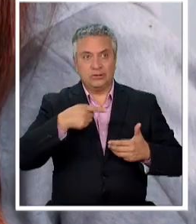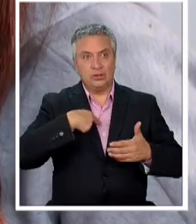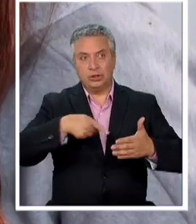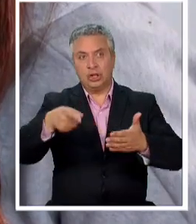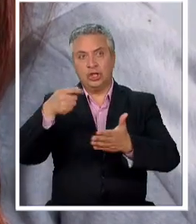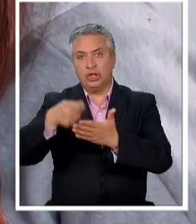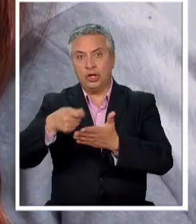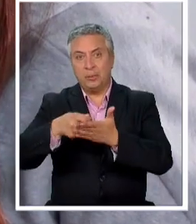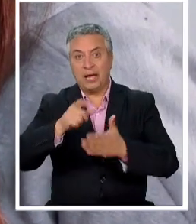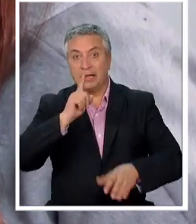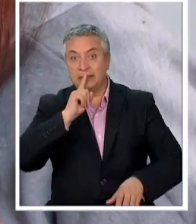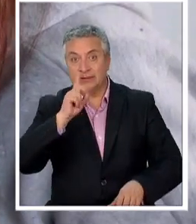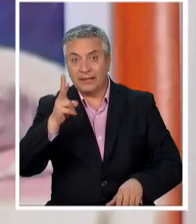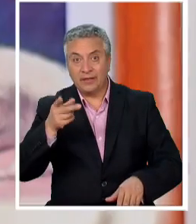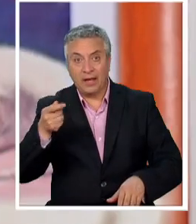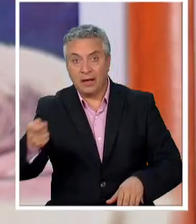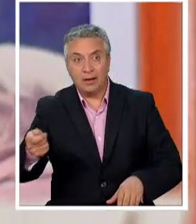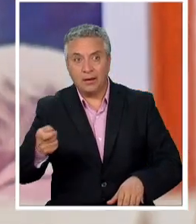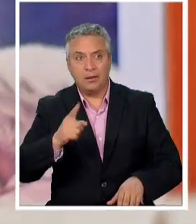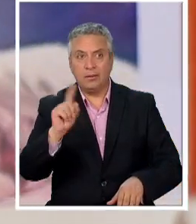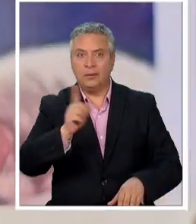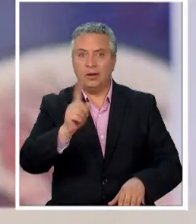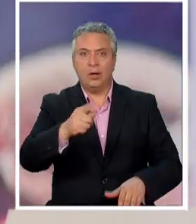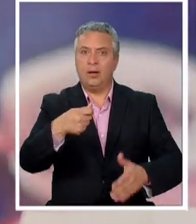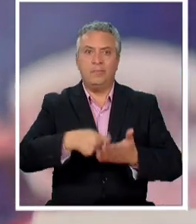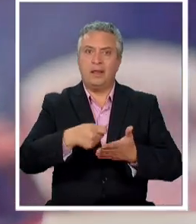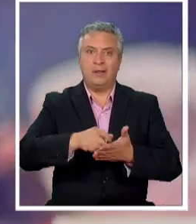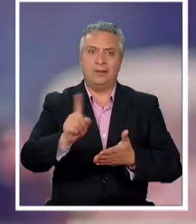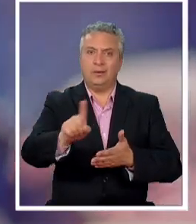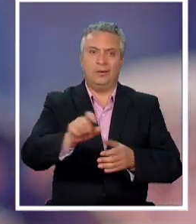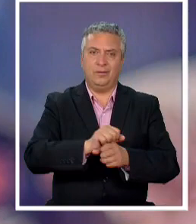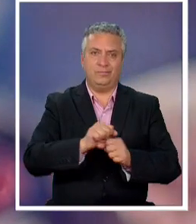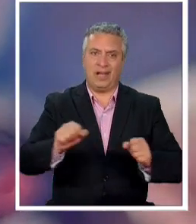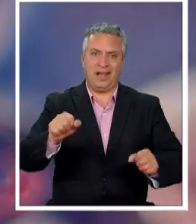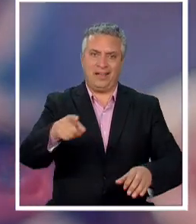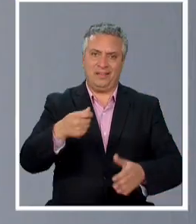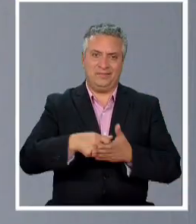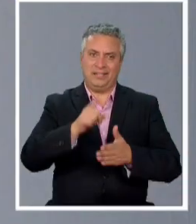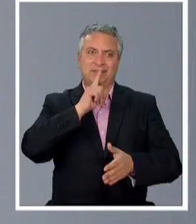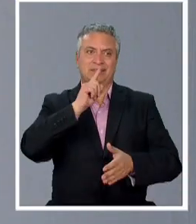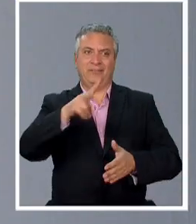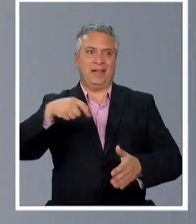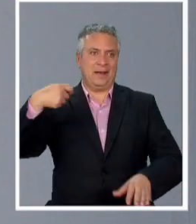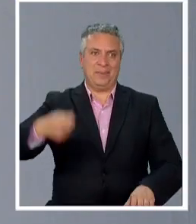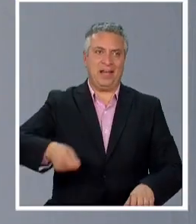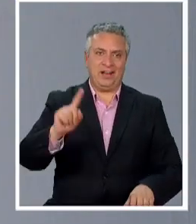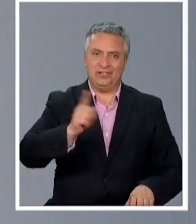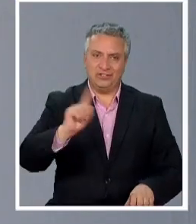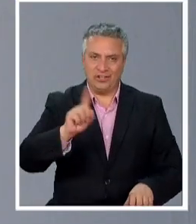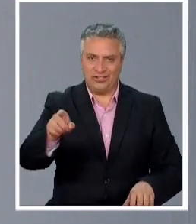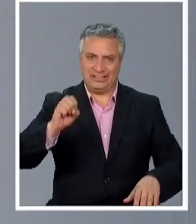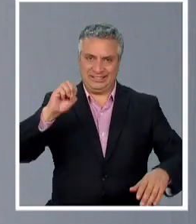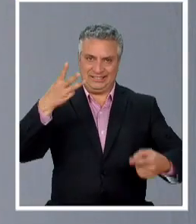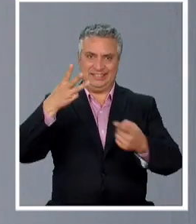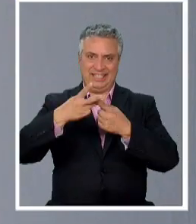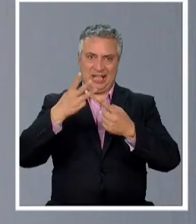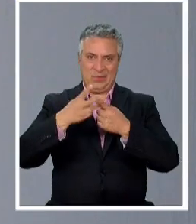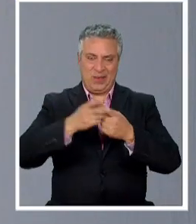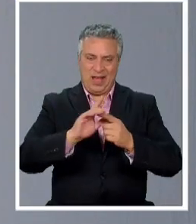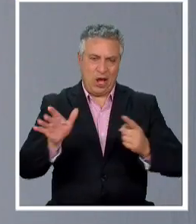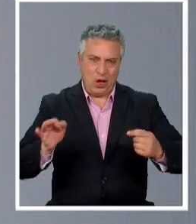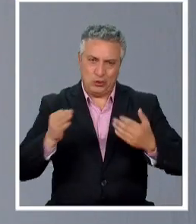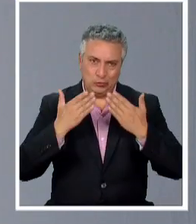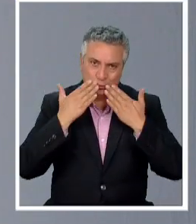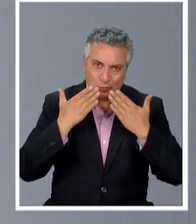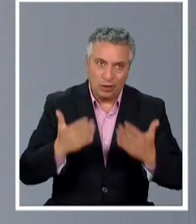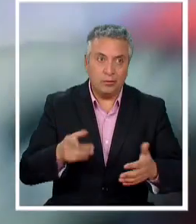tele y no se la quisieron. No, le dijo, usted no puede pagar esta tele, ¿cómo se le ocurre? No dio el tercer lugar, ni está. Es